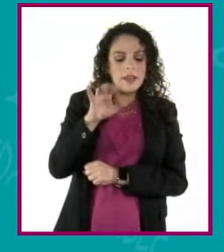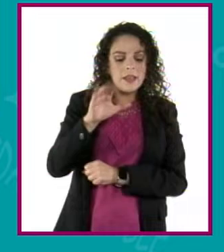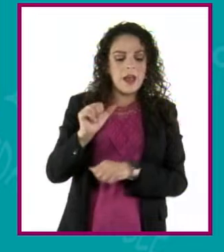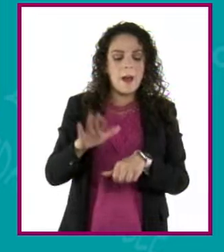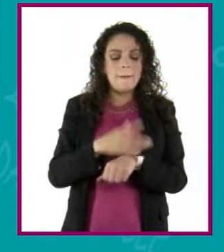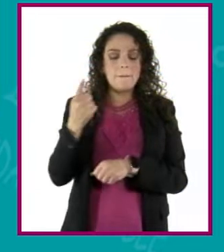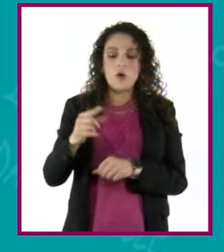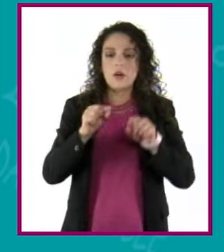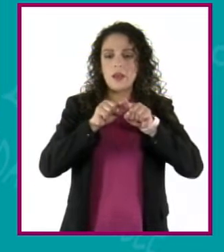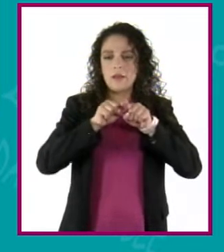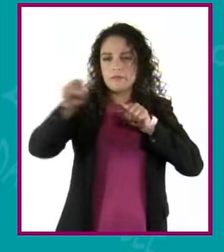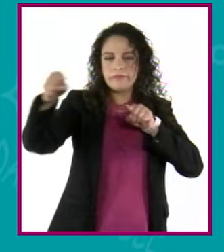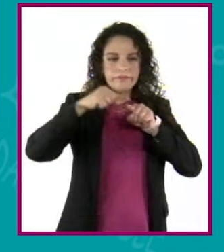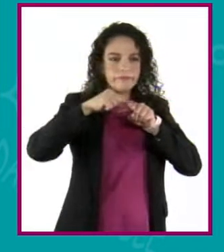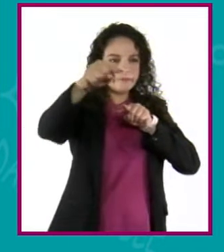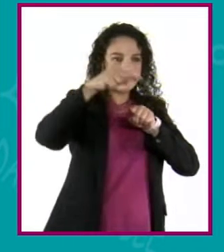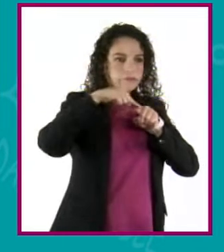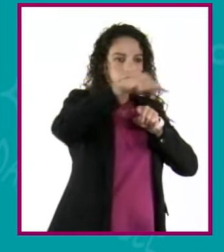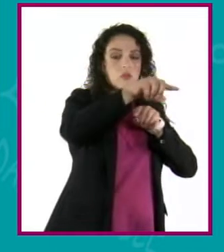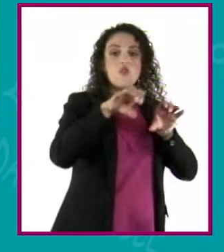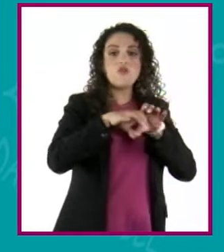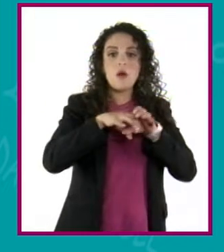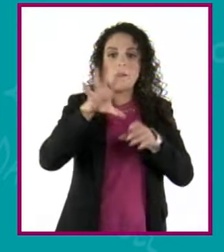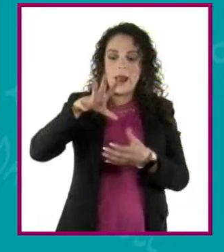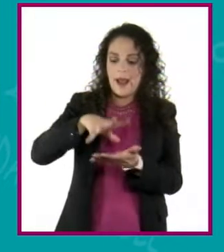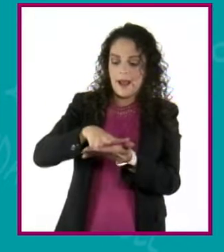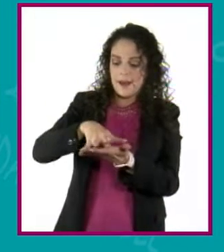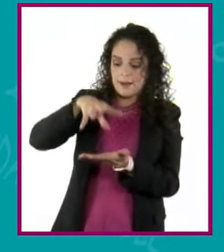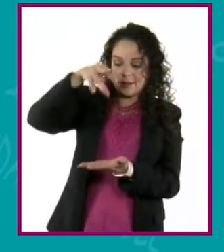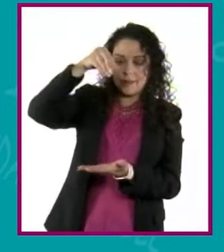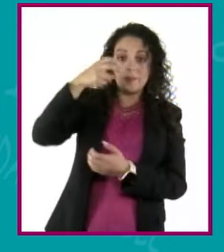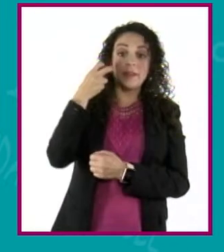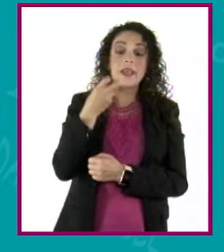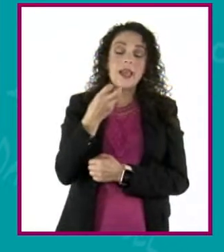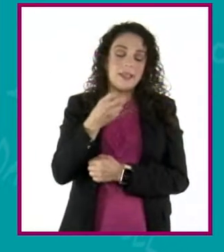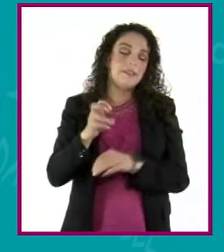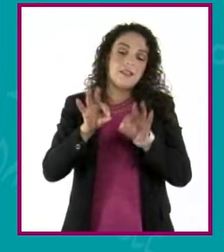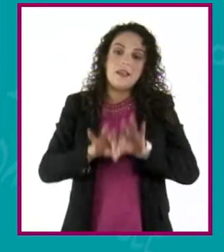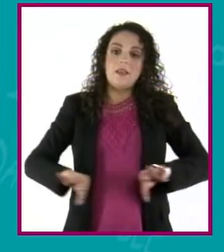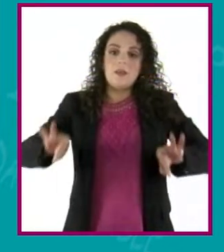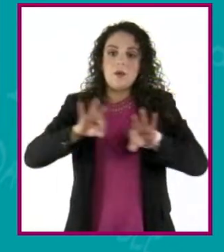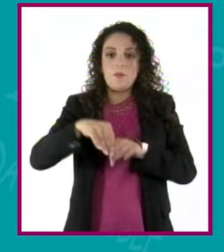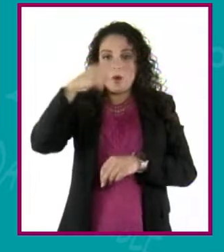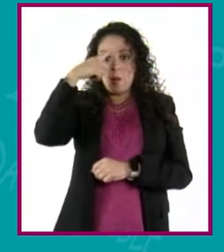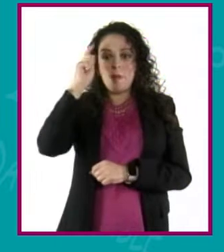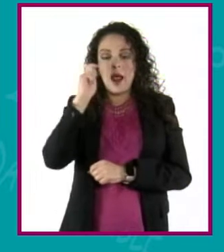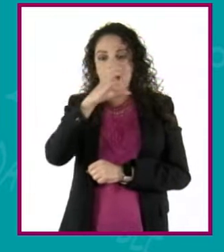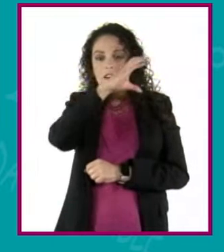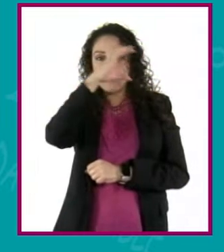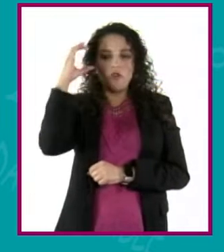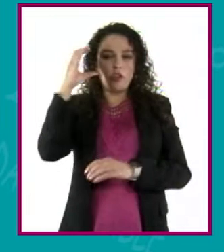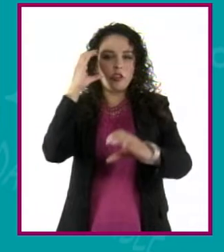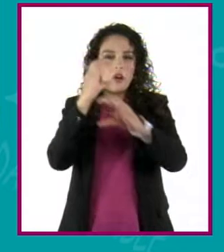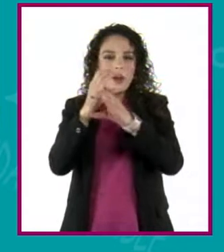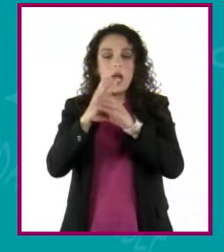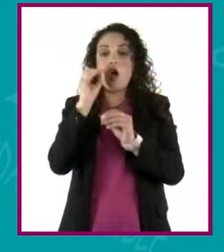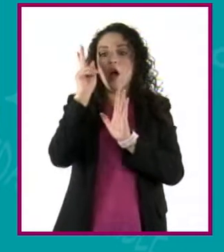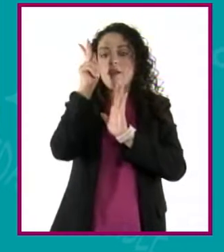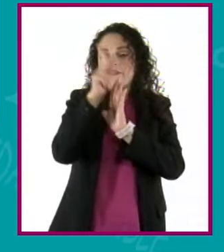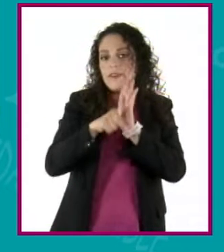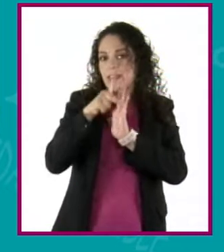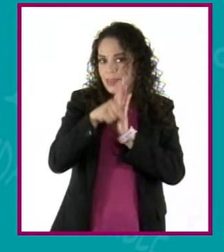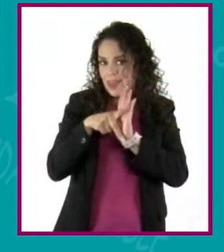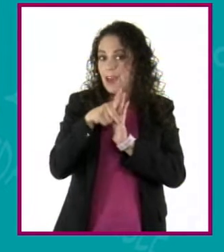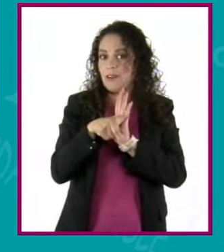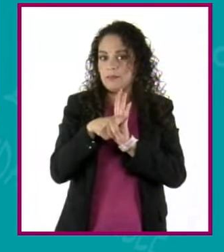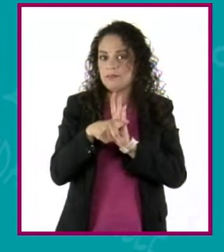rectas proyectantes es en forma de cono, y es el principio base para artefactos como la cámara de fotos o de video. Vamos a ver